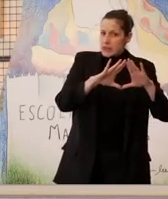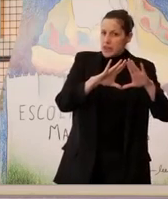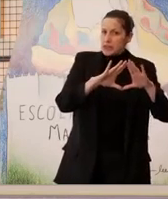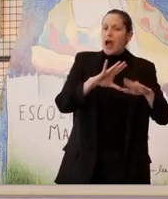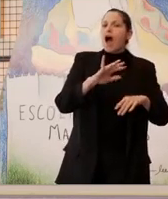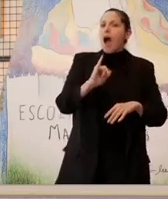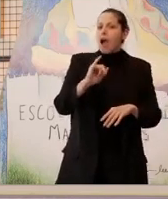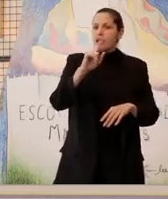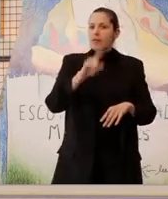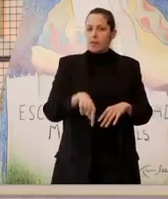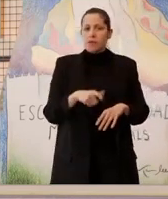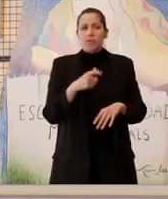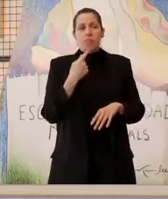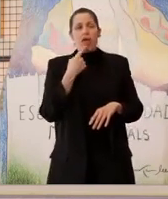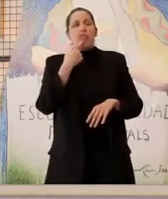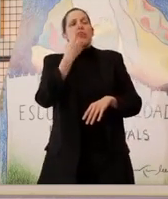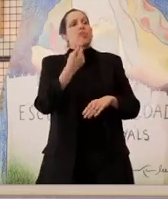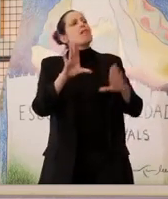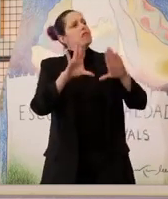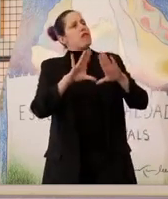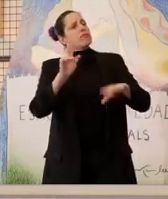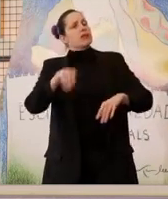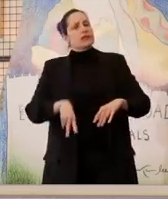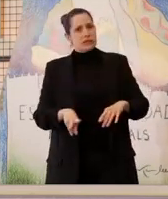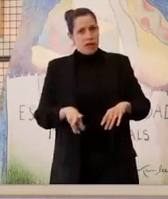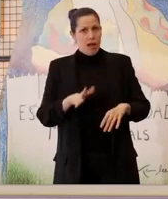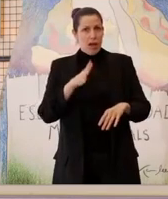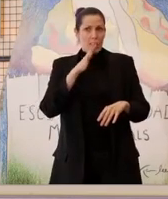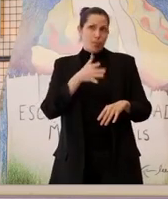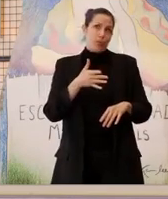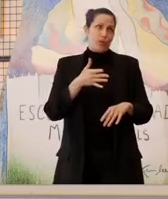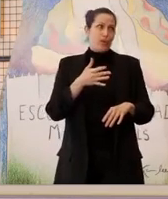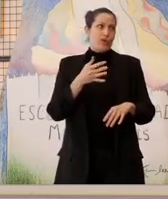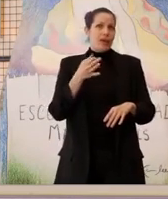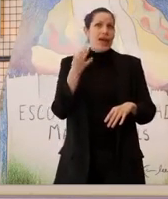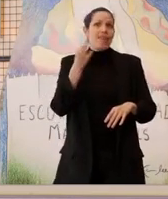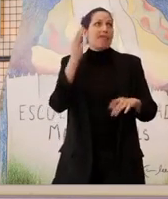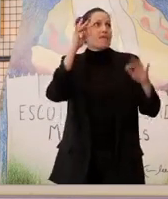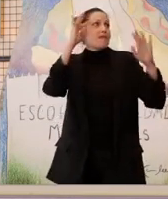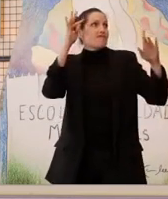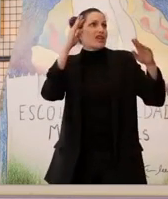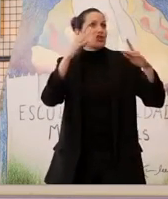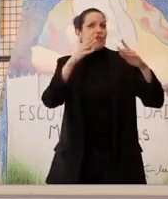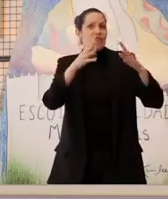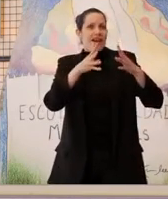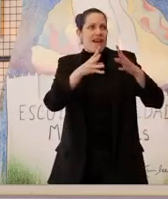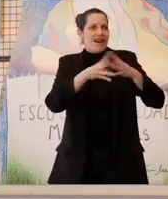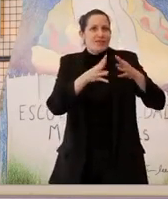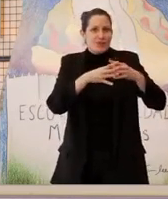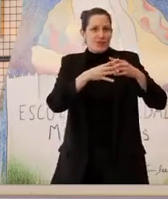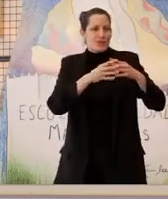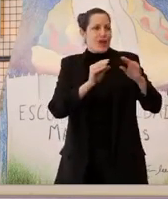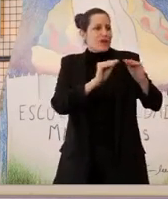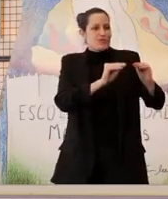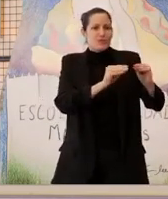quienes afirman ser feministas porque eso forma parte de las no de de la propia estructura ideológica de ese partido